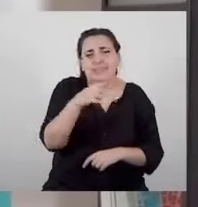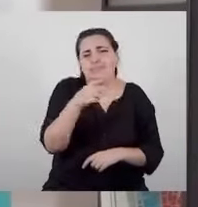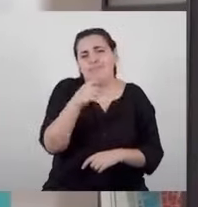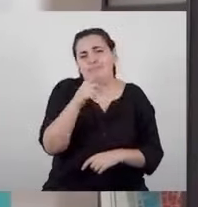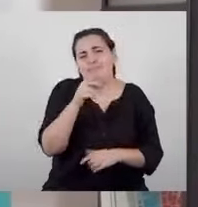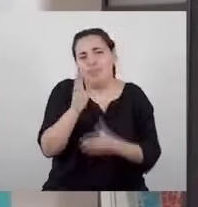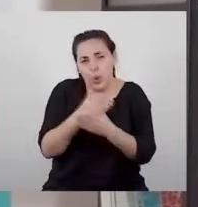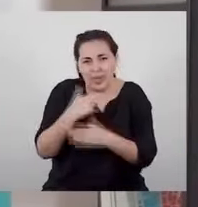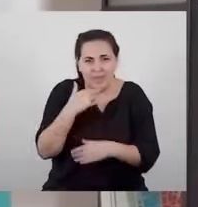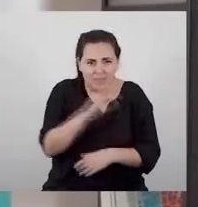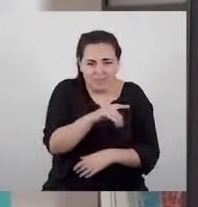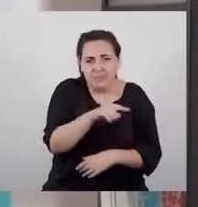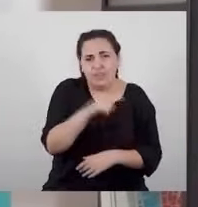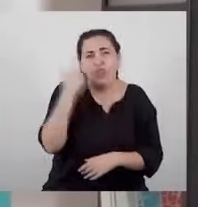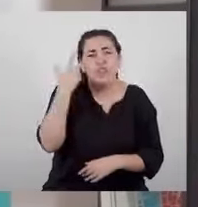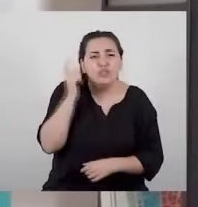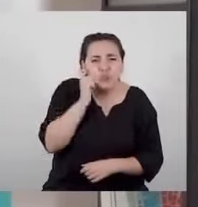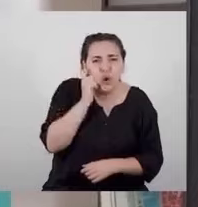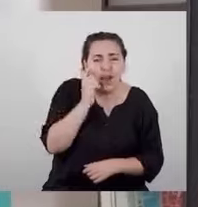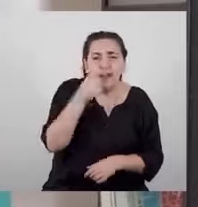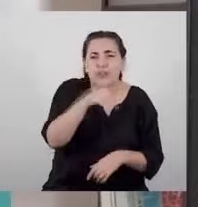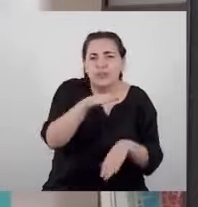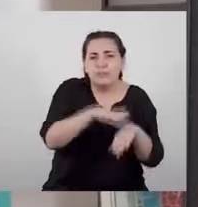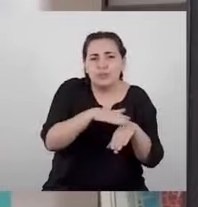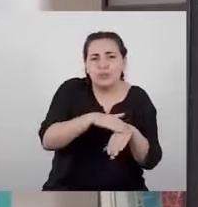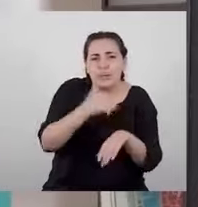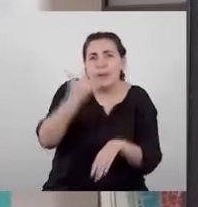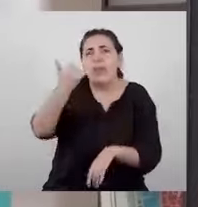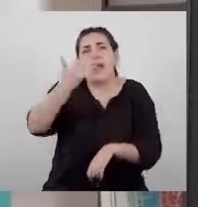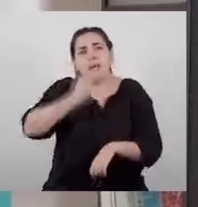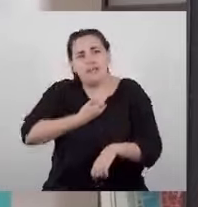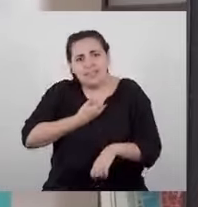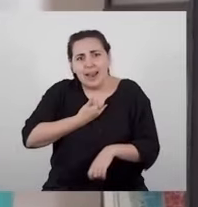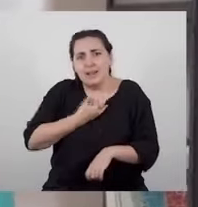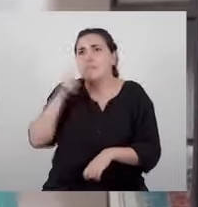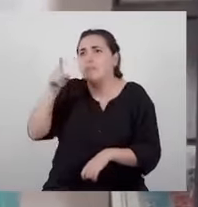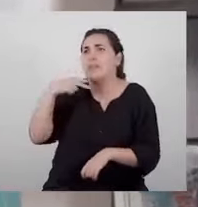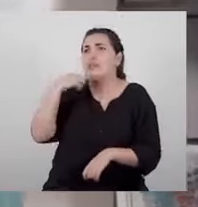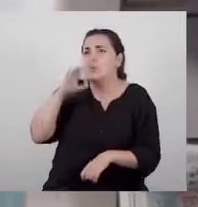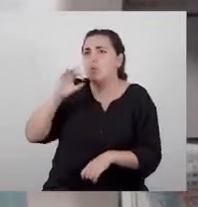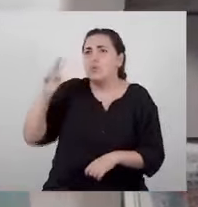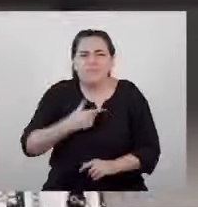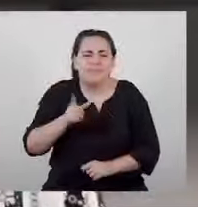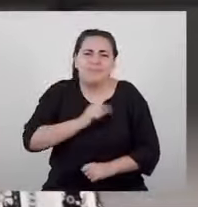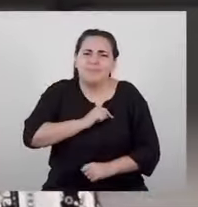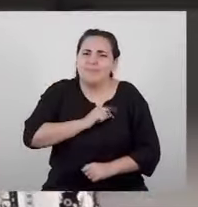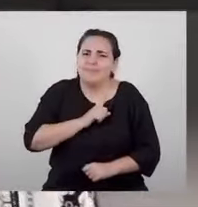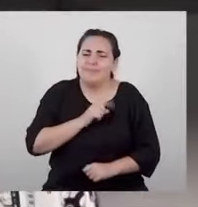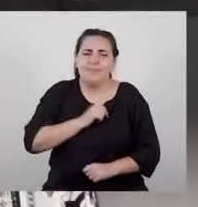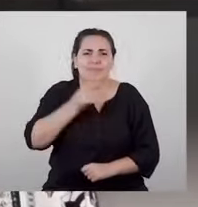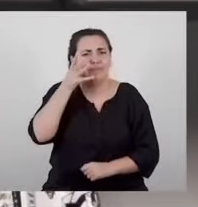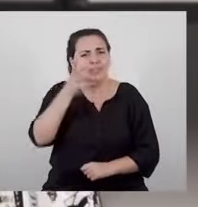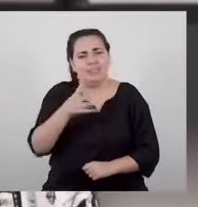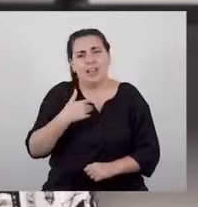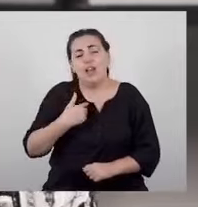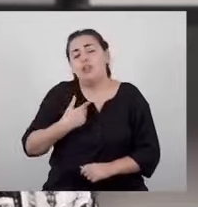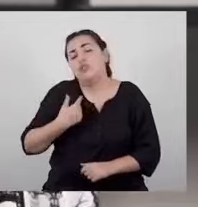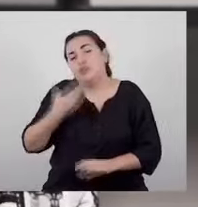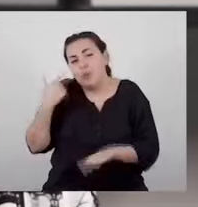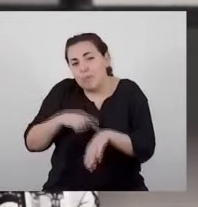ella en ese momento darme la noticia a mí como madre y decirme que mi hijo había muerto yo estaba mirando la